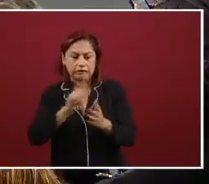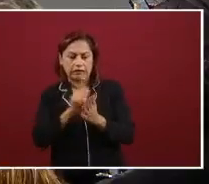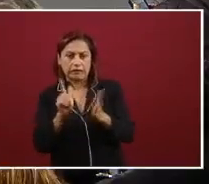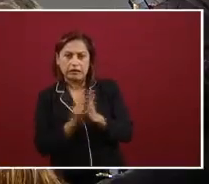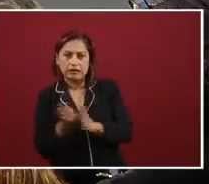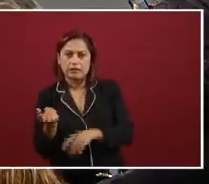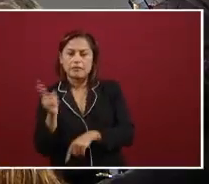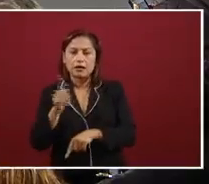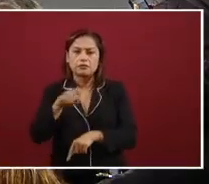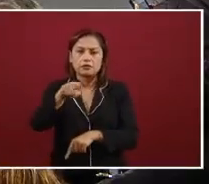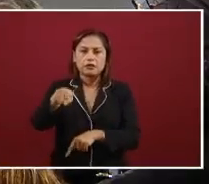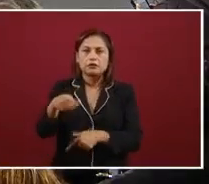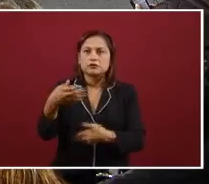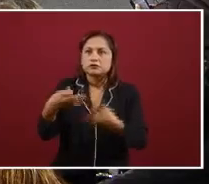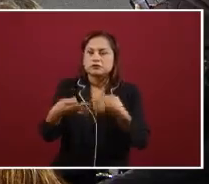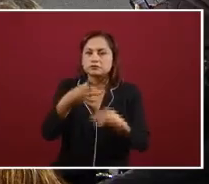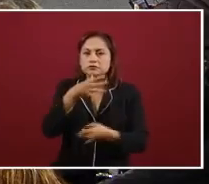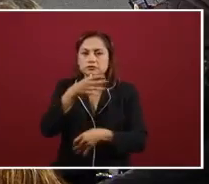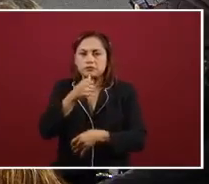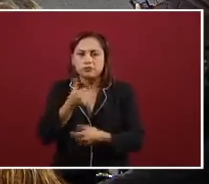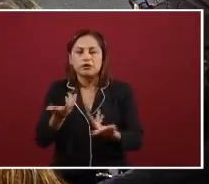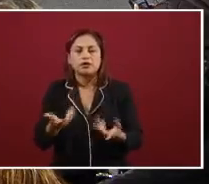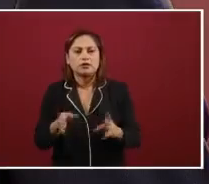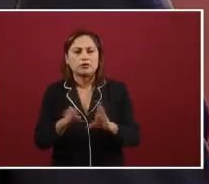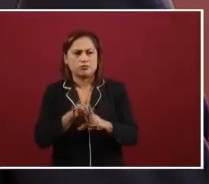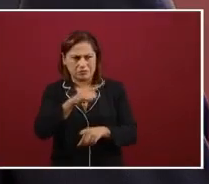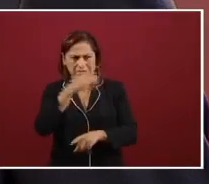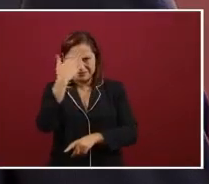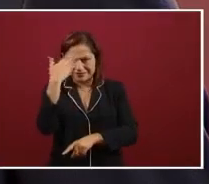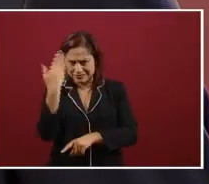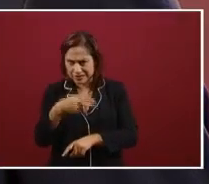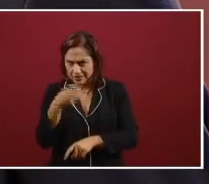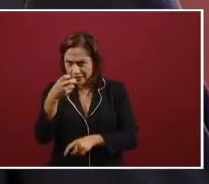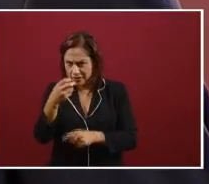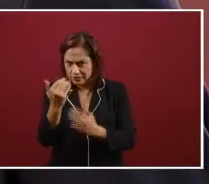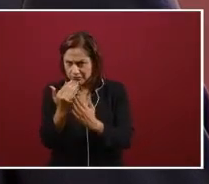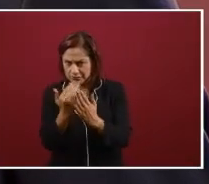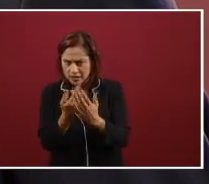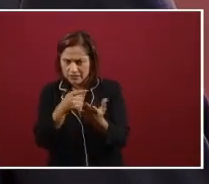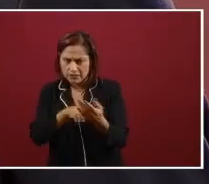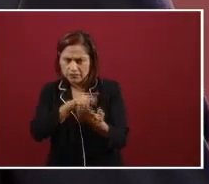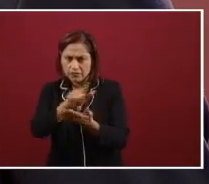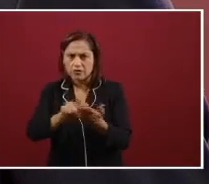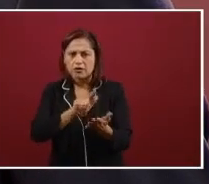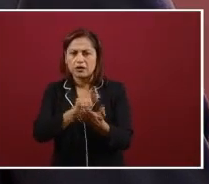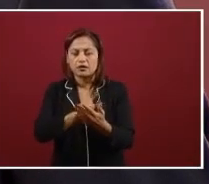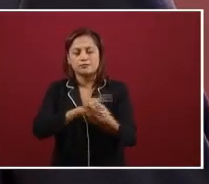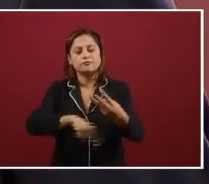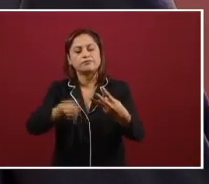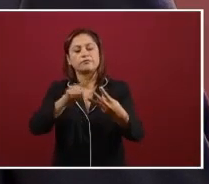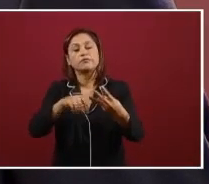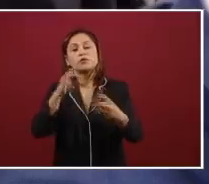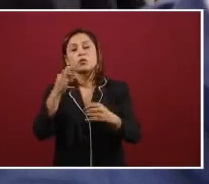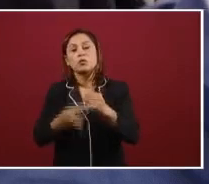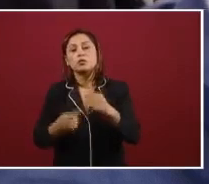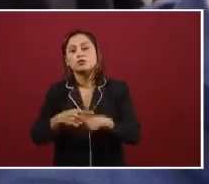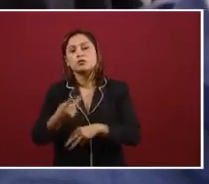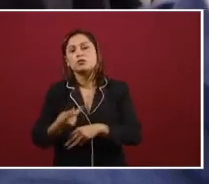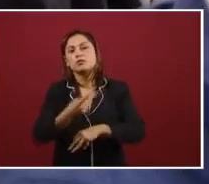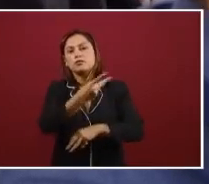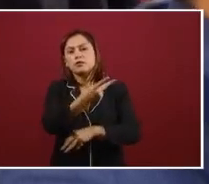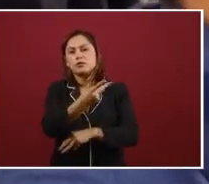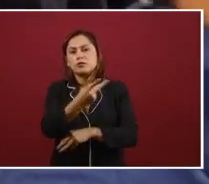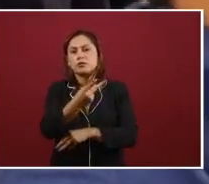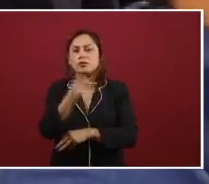está al tanto del detalle de este asunto. Y finalmente preguntarle sobre el caso de Rosario Robles, si